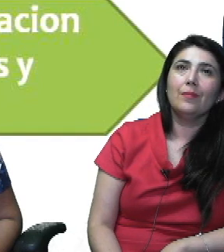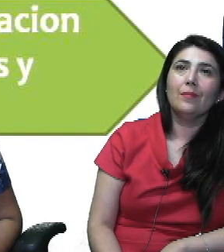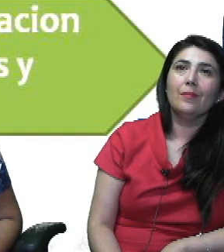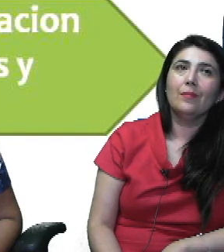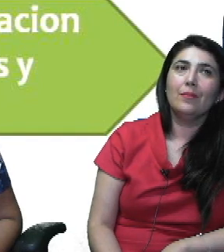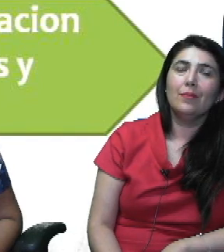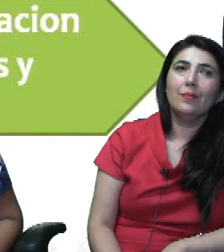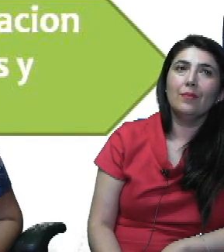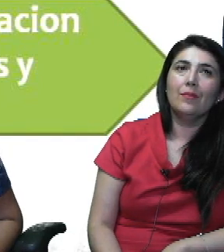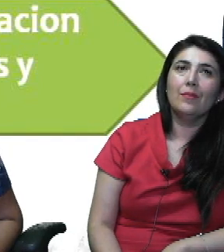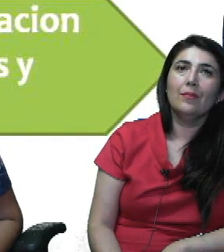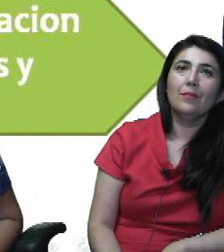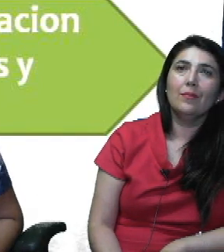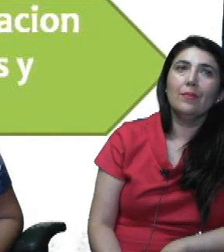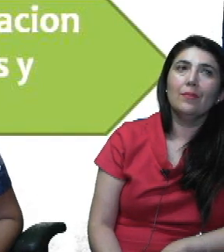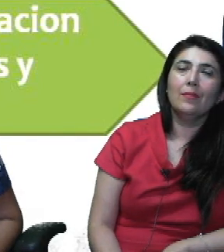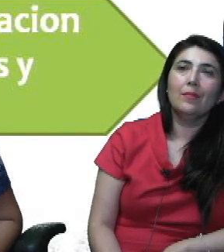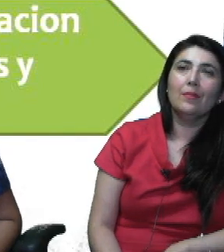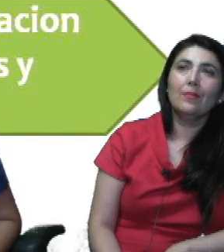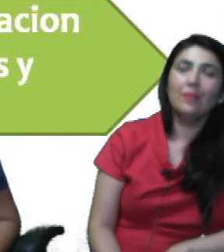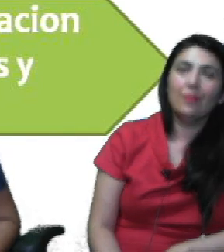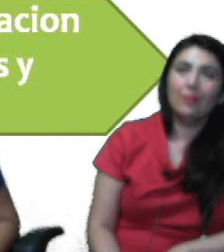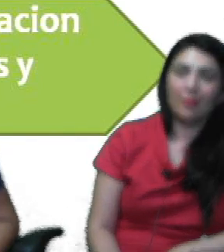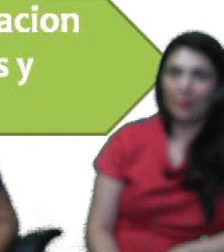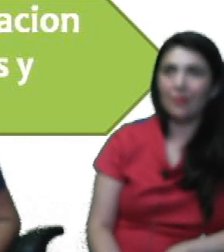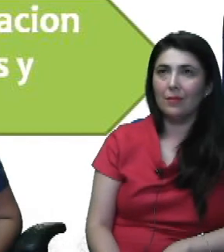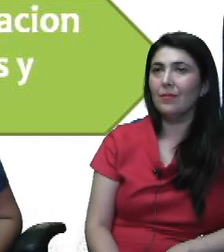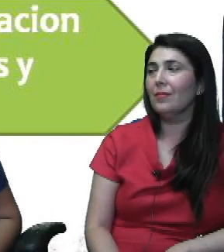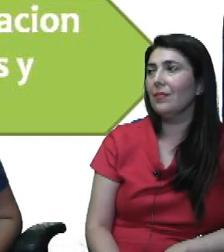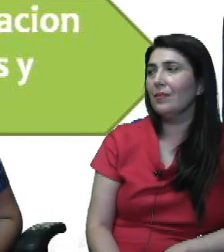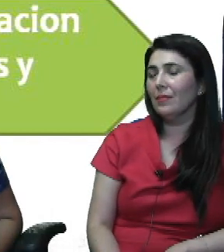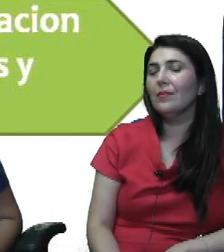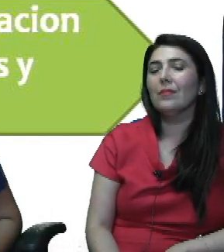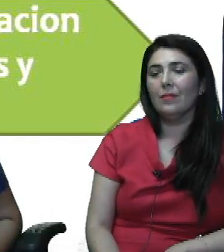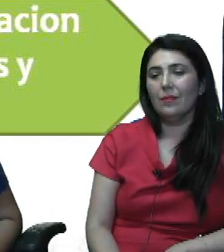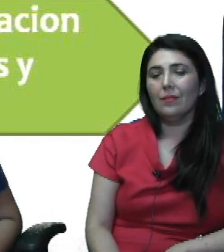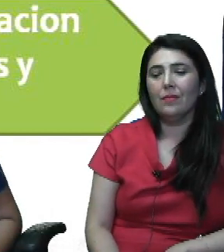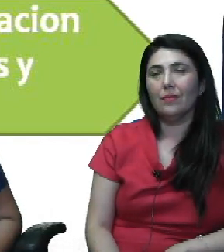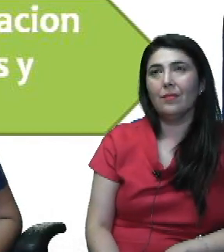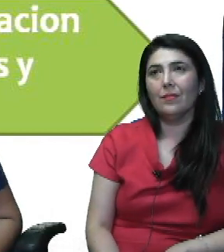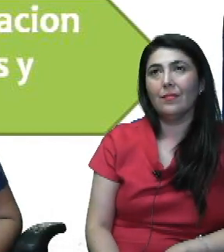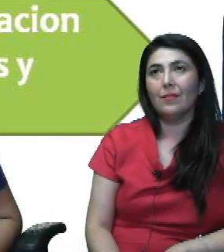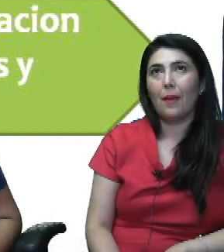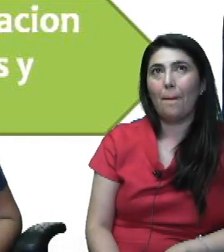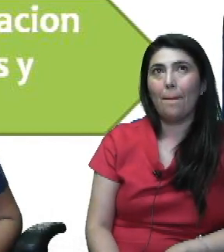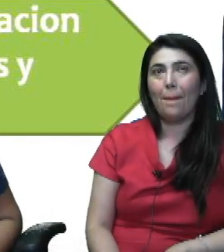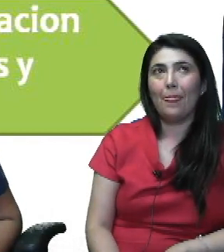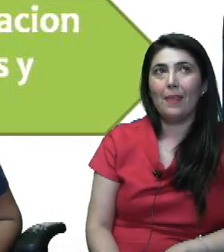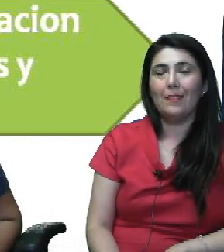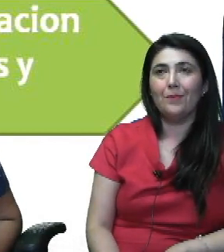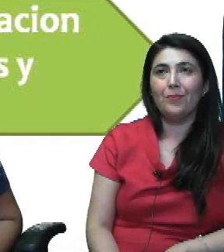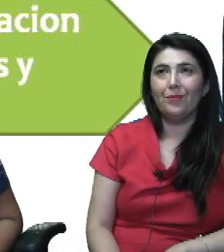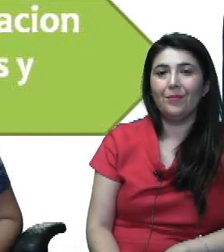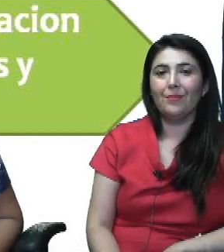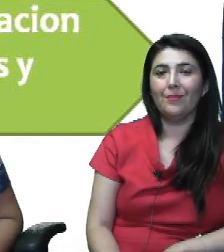ser un grupo de riesgo al cual debe recibir apoyo prioritario, ¿cierto? Hablamos del estrés del incidente crítico de los respondedores, hablamos de cuidar del que